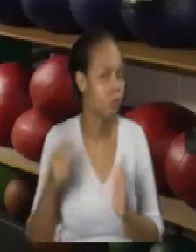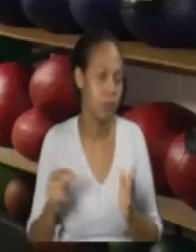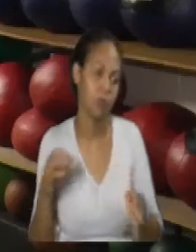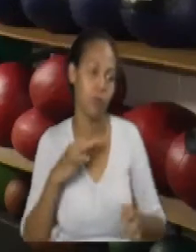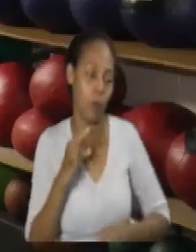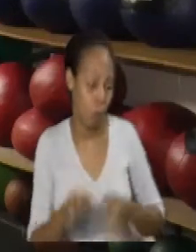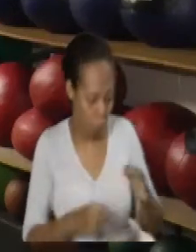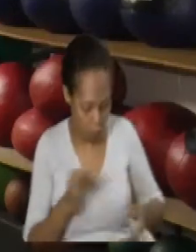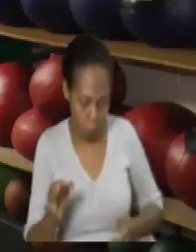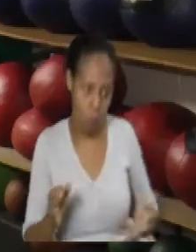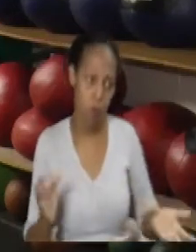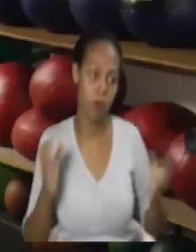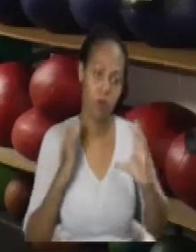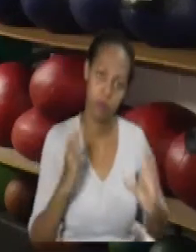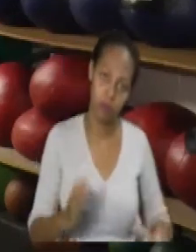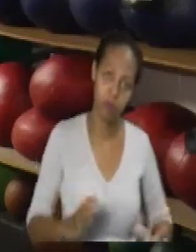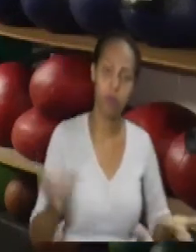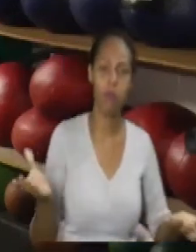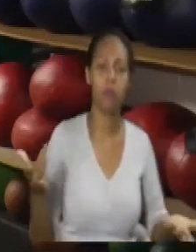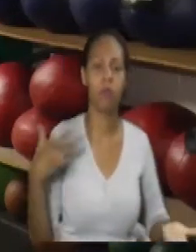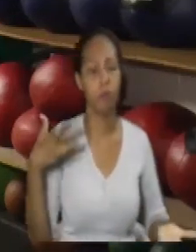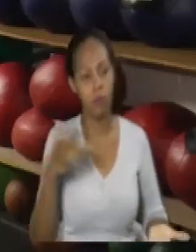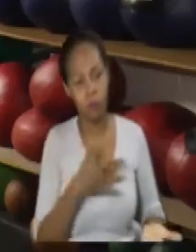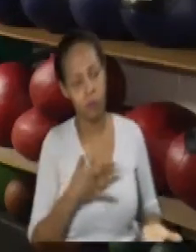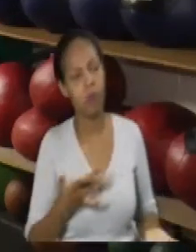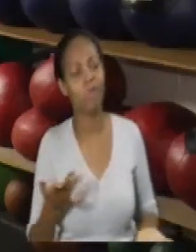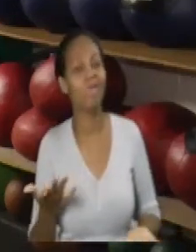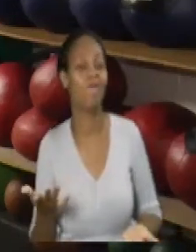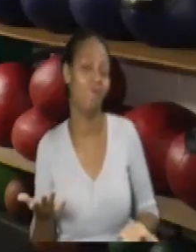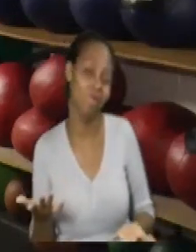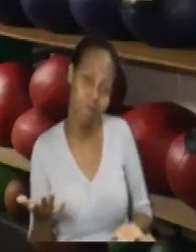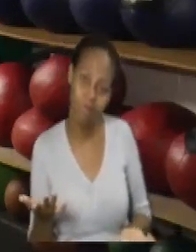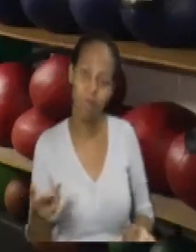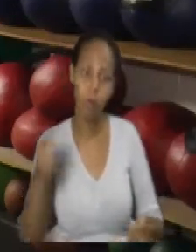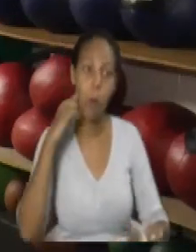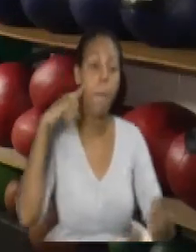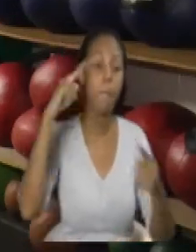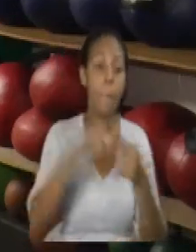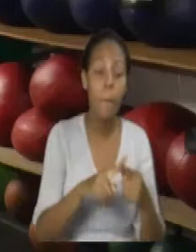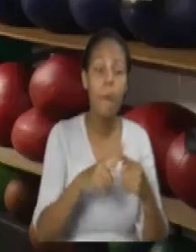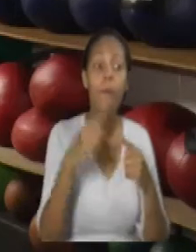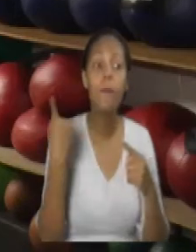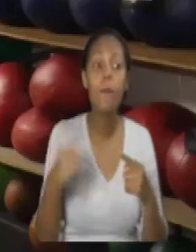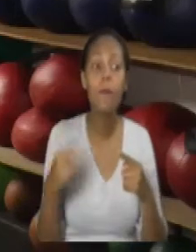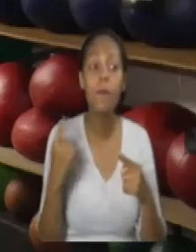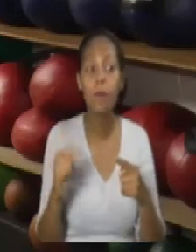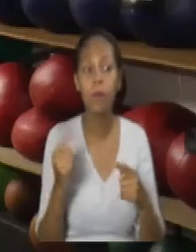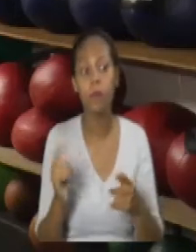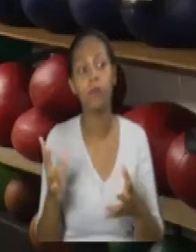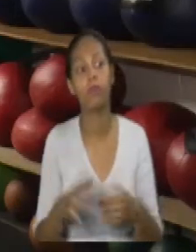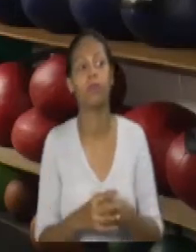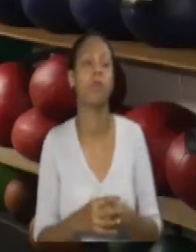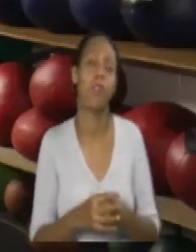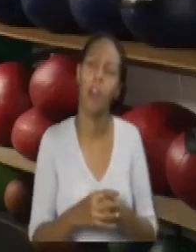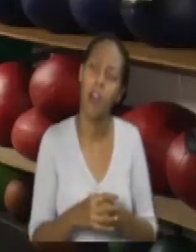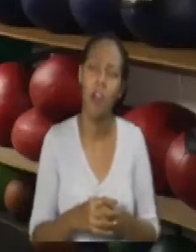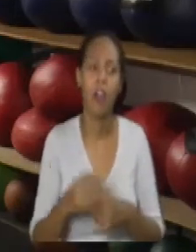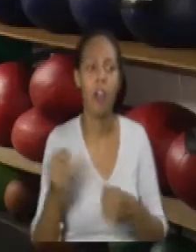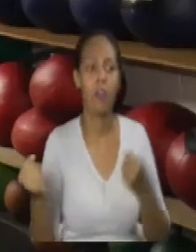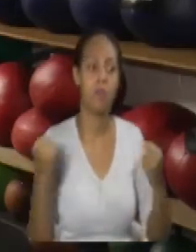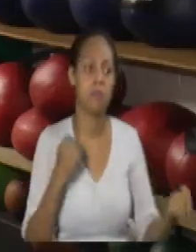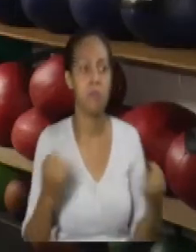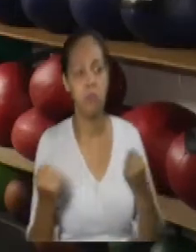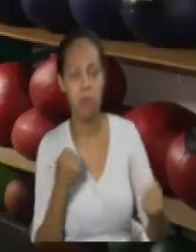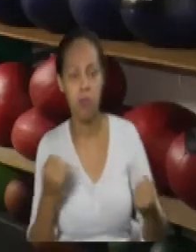mejorar su estilo de vida, del buscar un objetivo, sea bajar de peso, sea tonificar, o sea aumentar